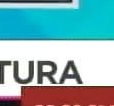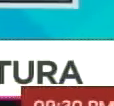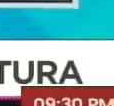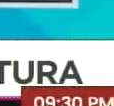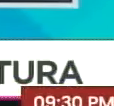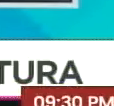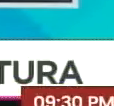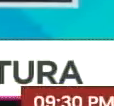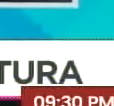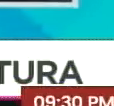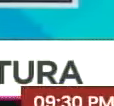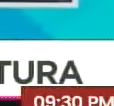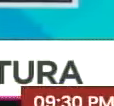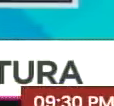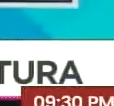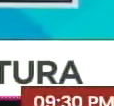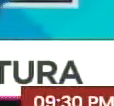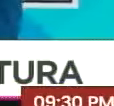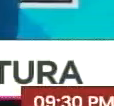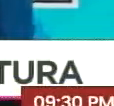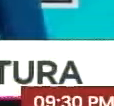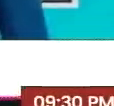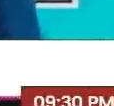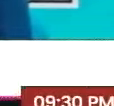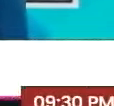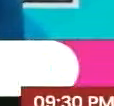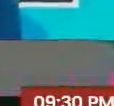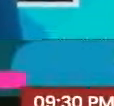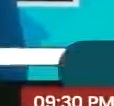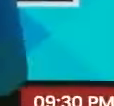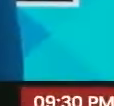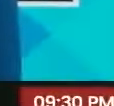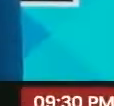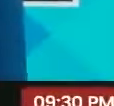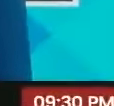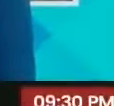voces risueñas de Carayaca. Ahí vamos con ella. Gracias. Gracias.